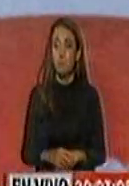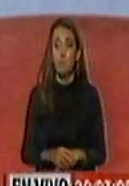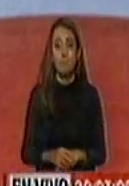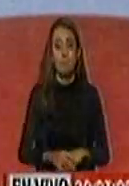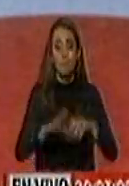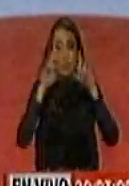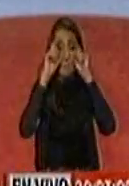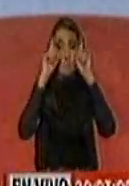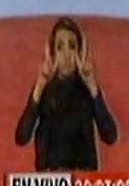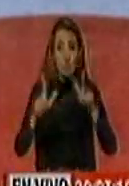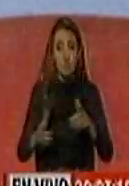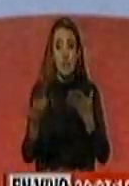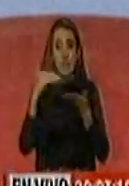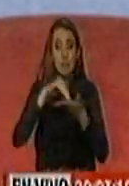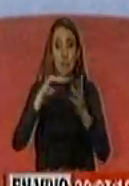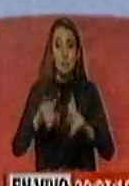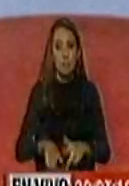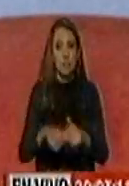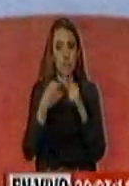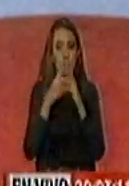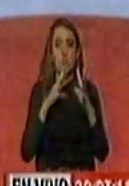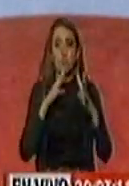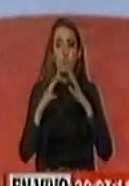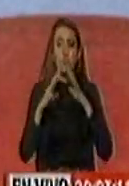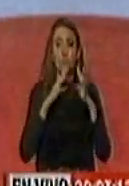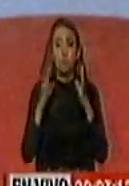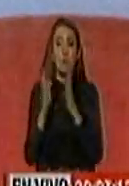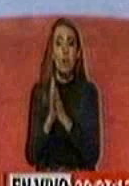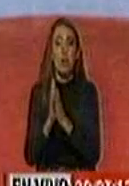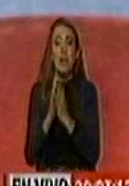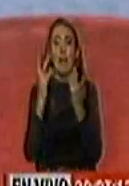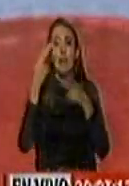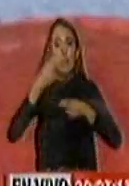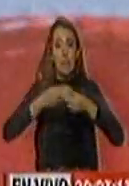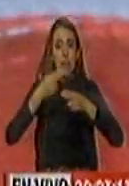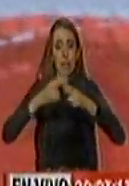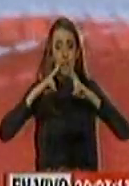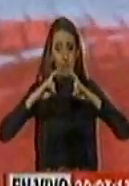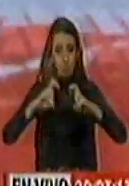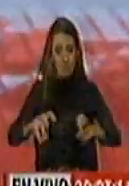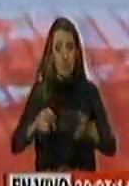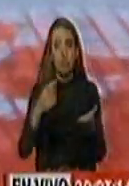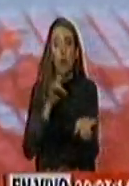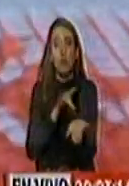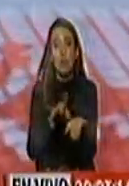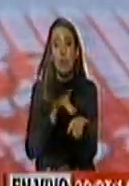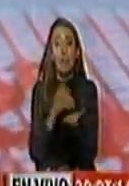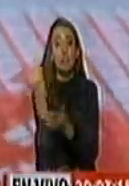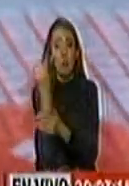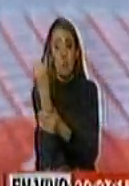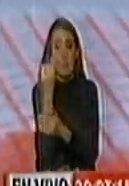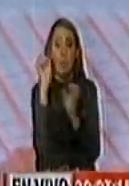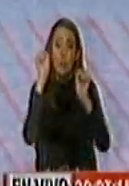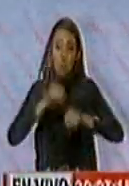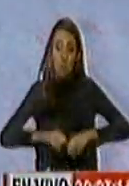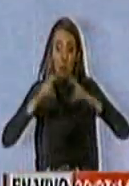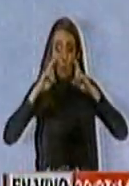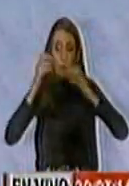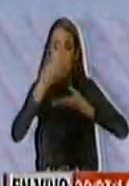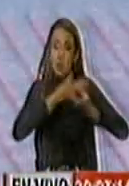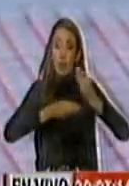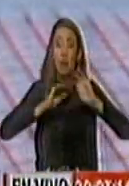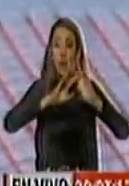La Fiscalía inició la recepción de versiones en el denominado caso Arroz Verde 502, en el que se investiga una supuesta red de